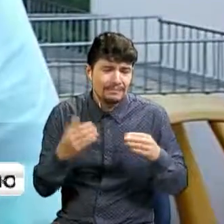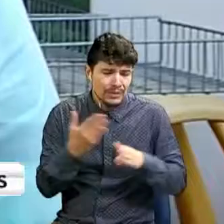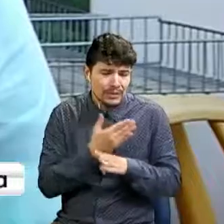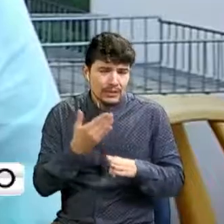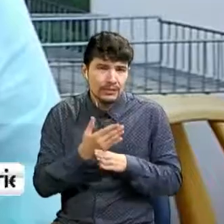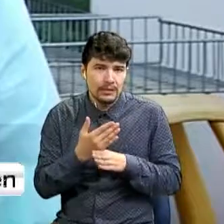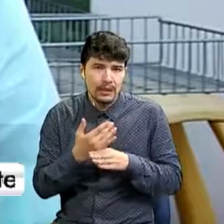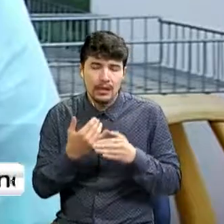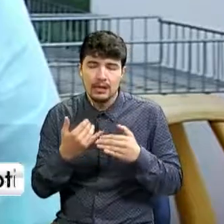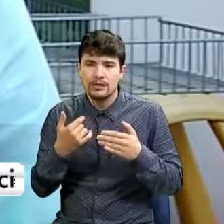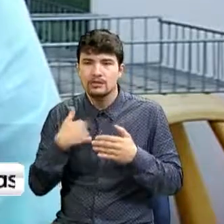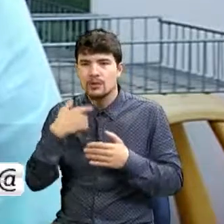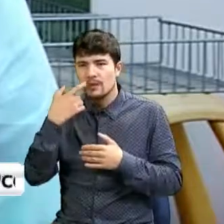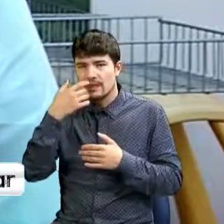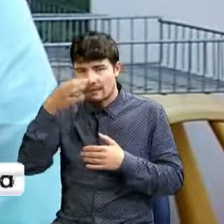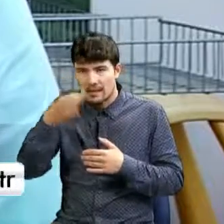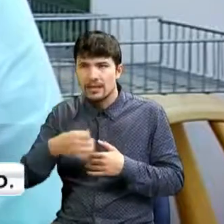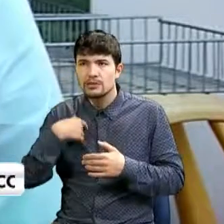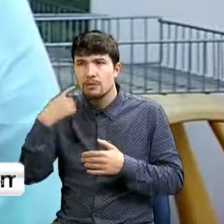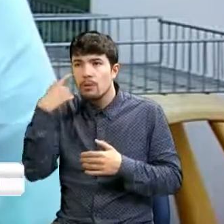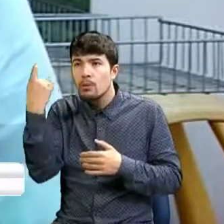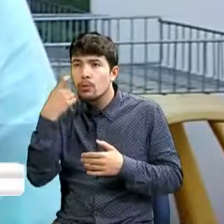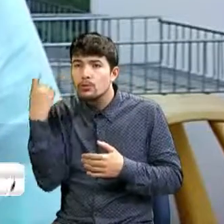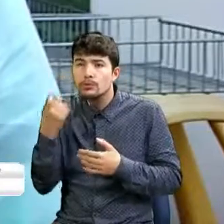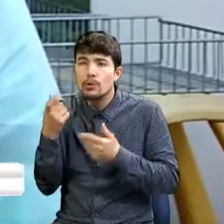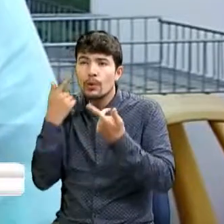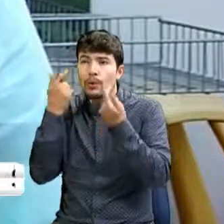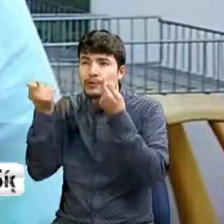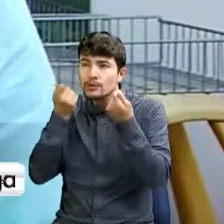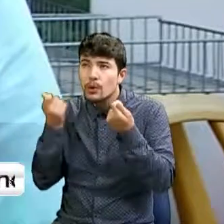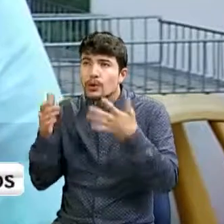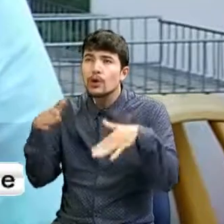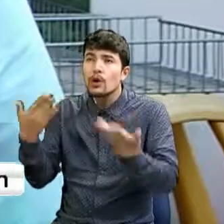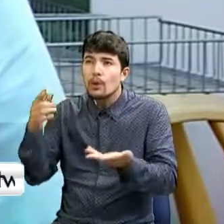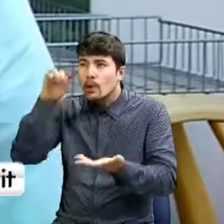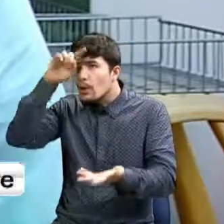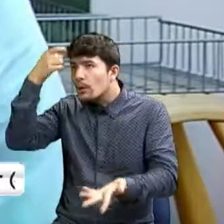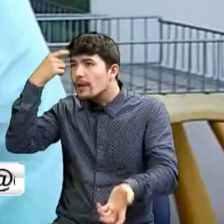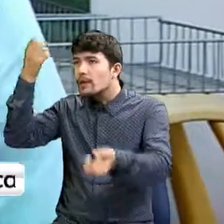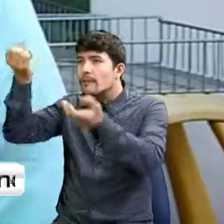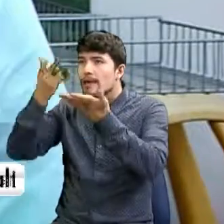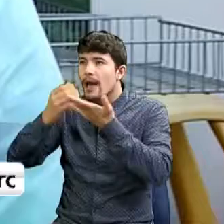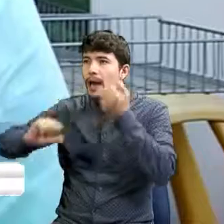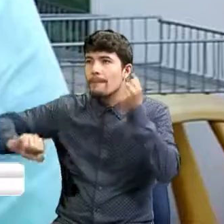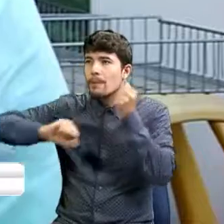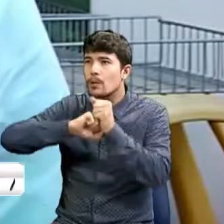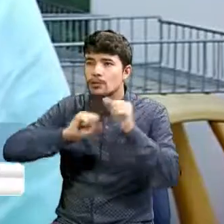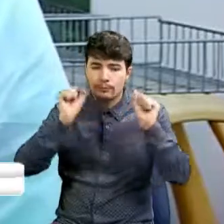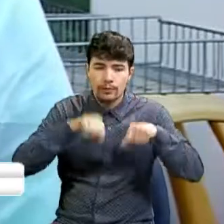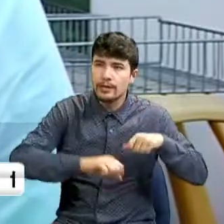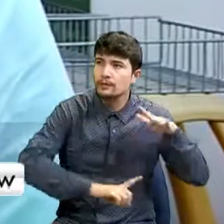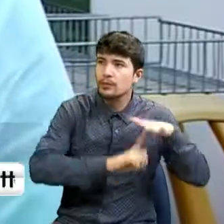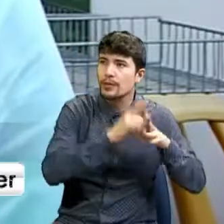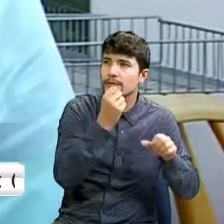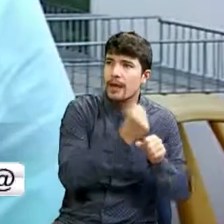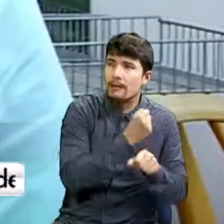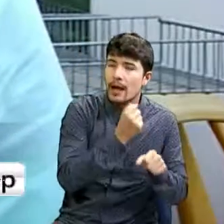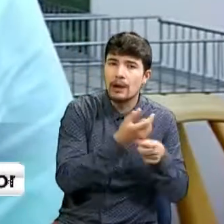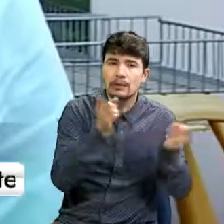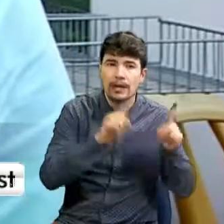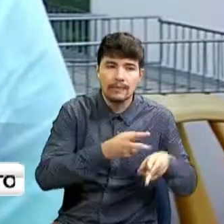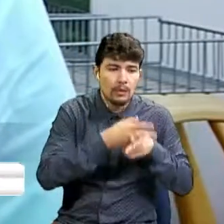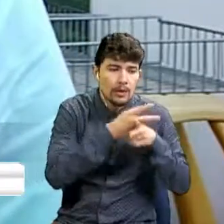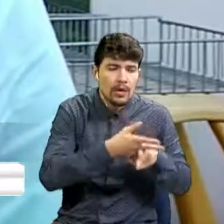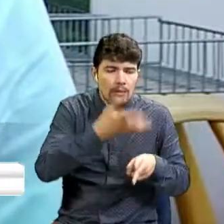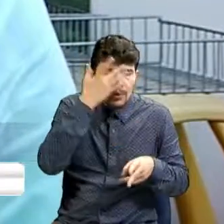desde el gobierno central nos ayude con algunas medidas en el cual se pueda generar empleo se pueden tomar medidas de seguridad también porque es